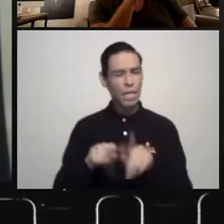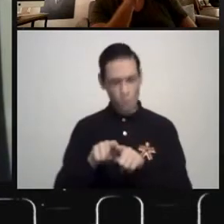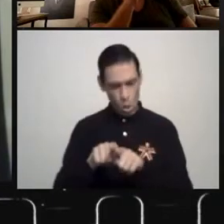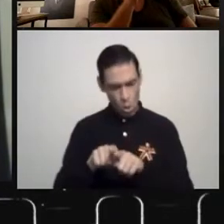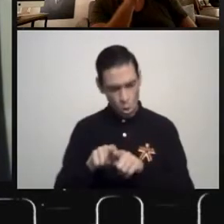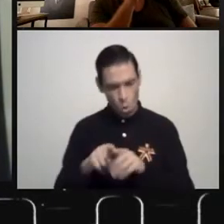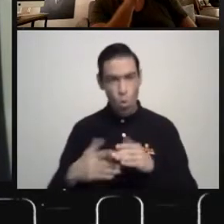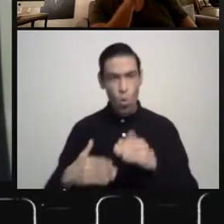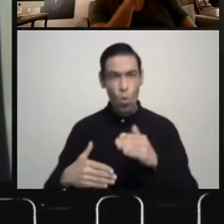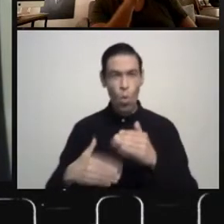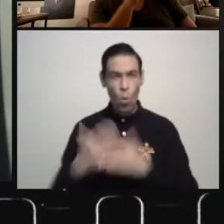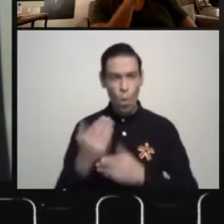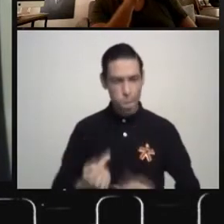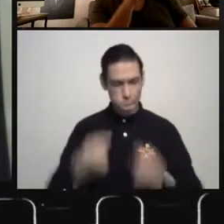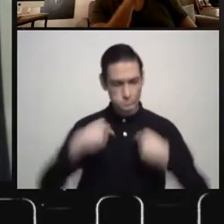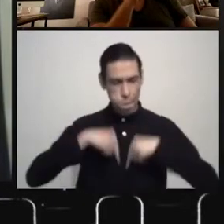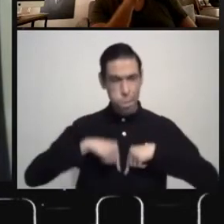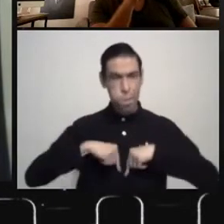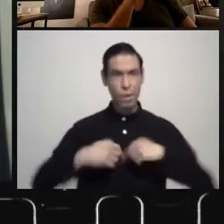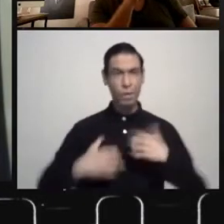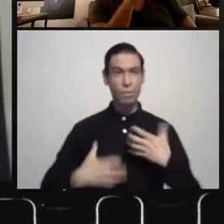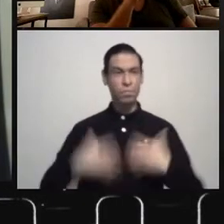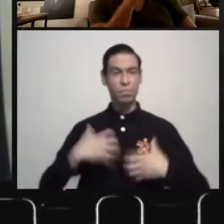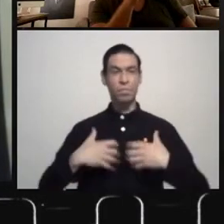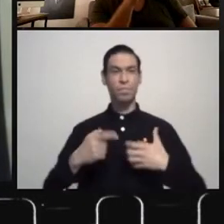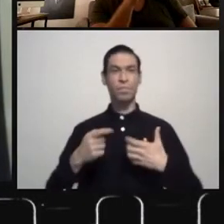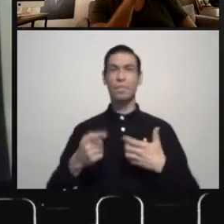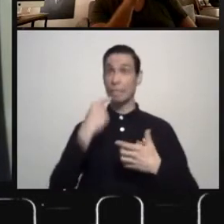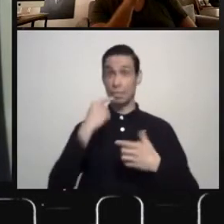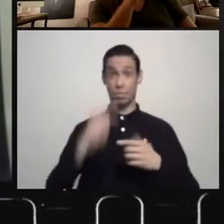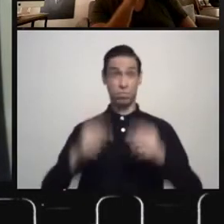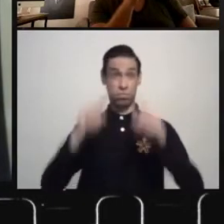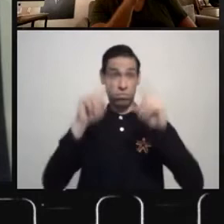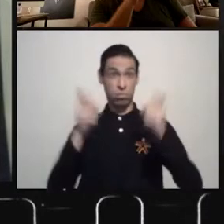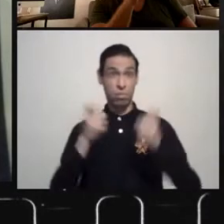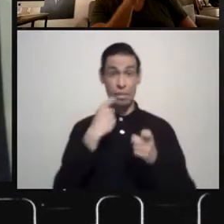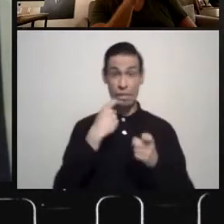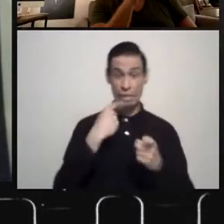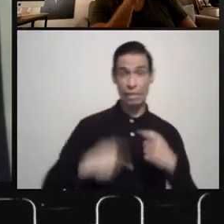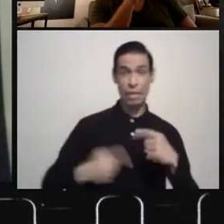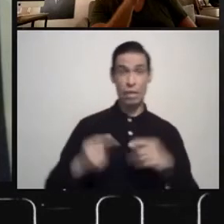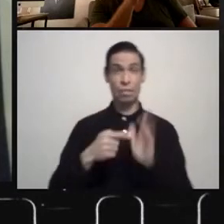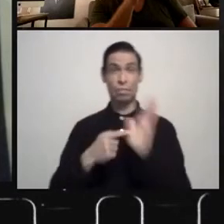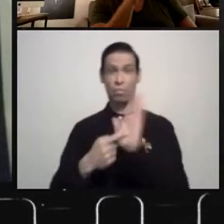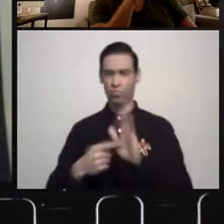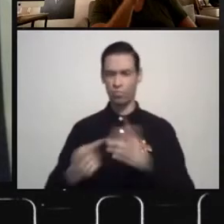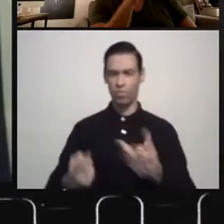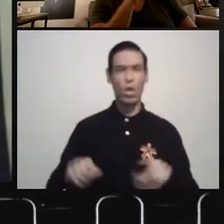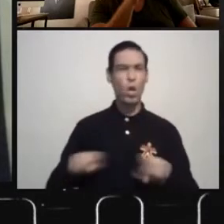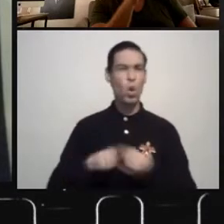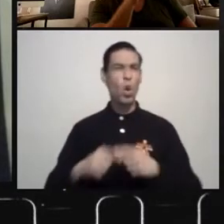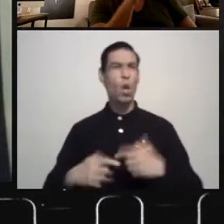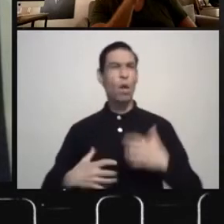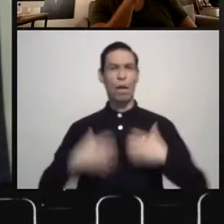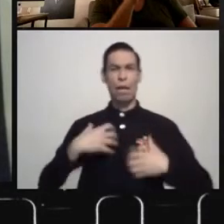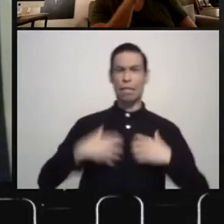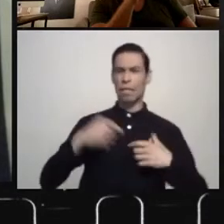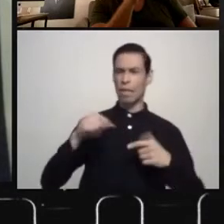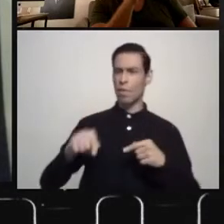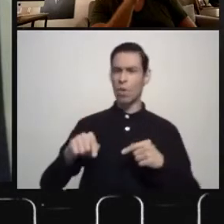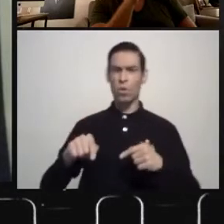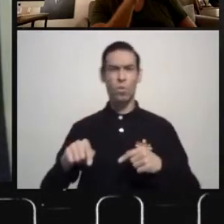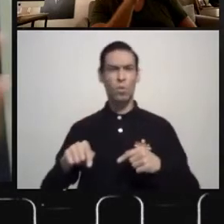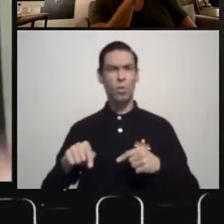los miedos reales. O sea, en la película se habla del miedo a ser una mala madre, el miedo a ser un mal padre, a que la